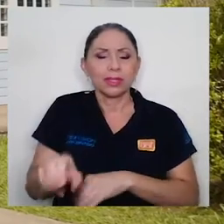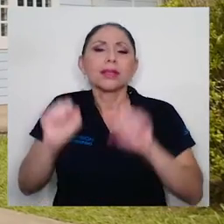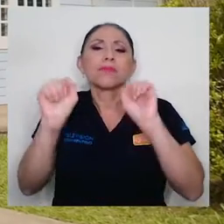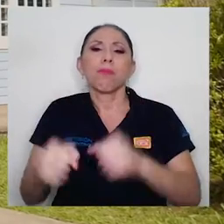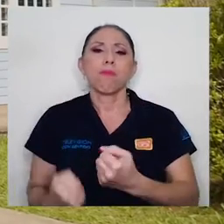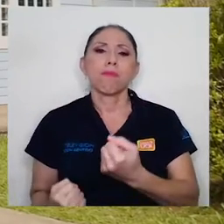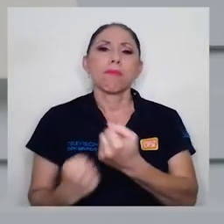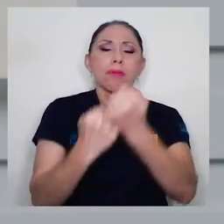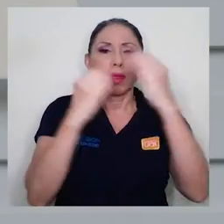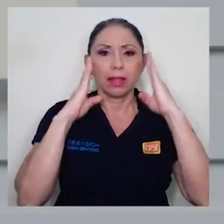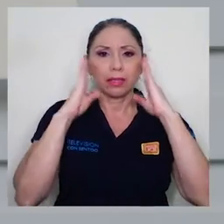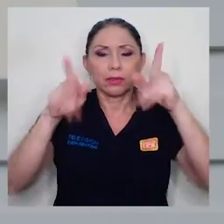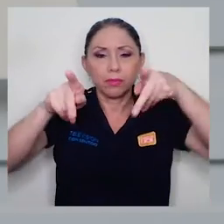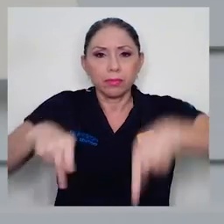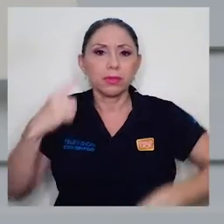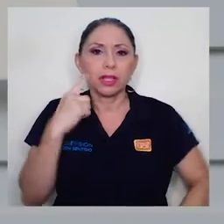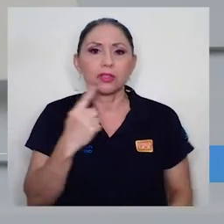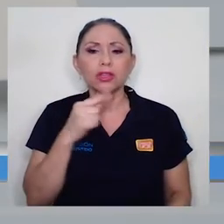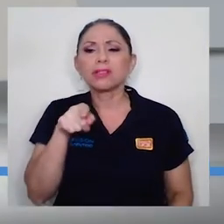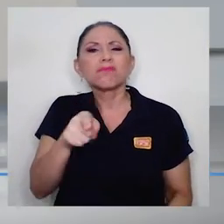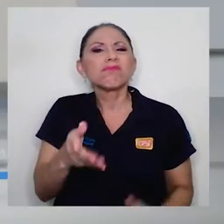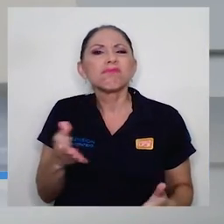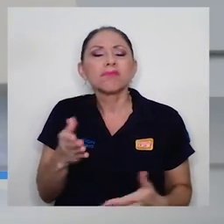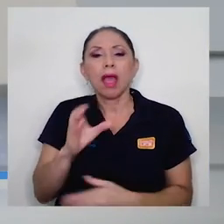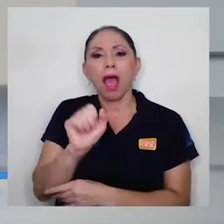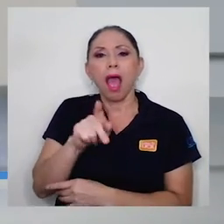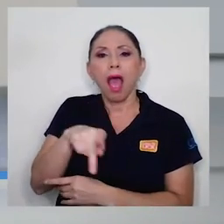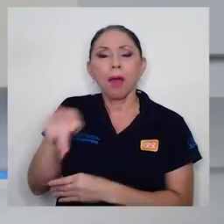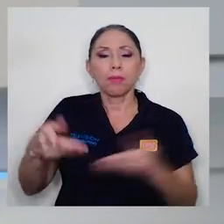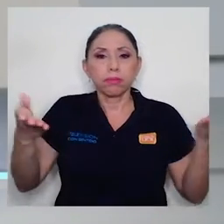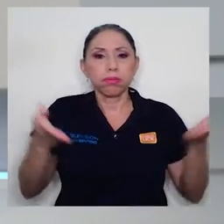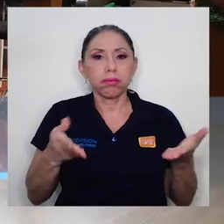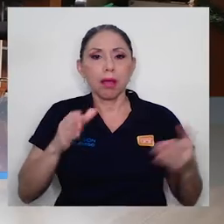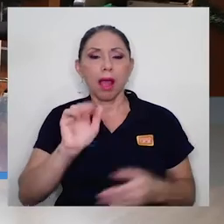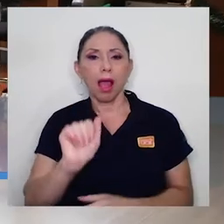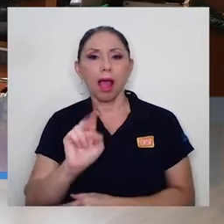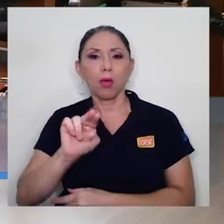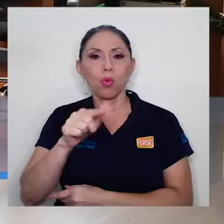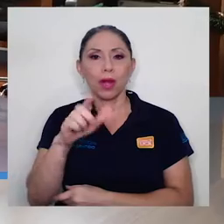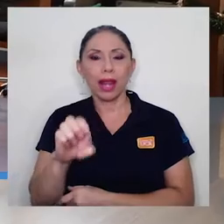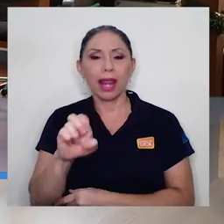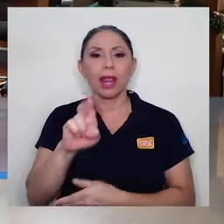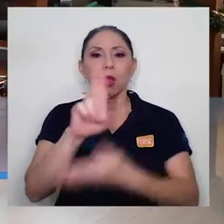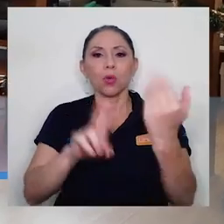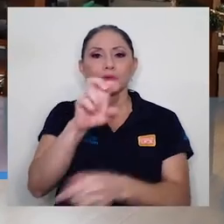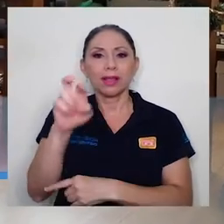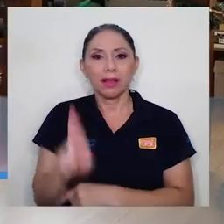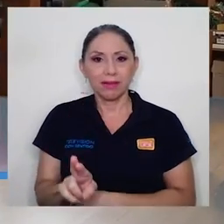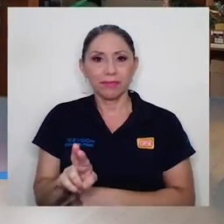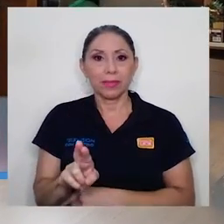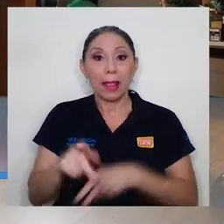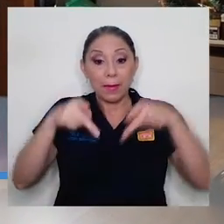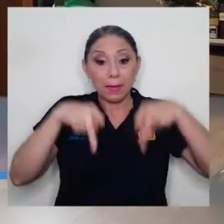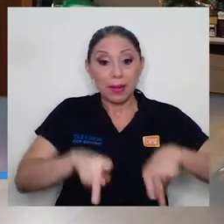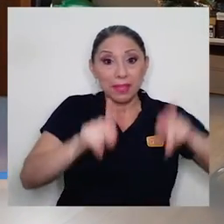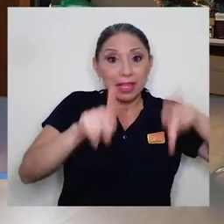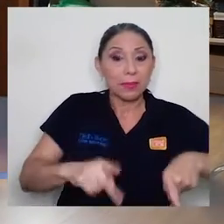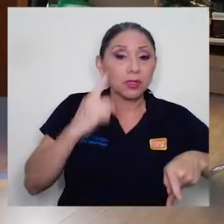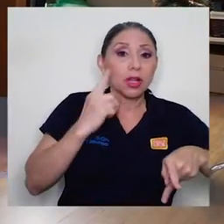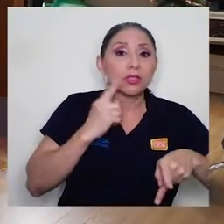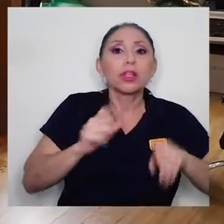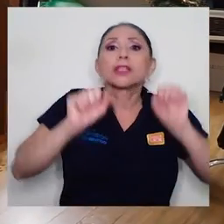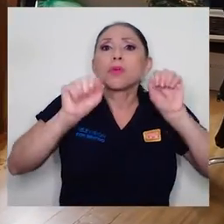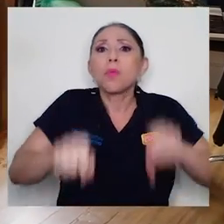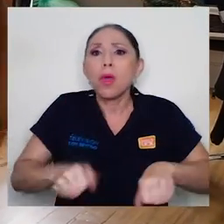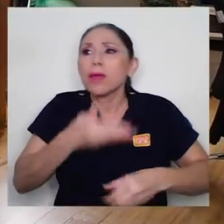personas sordas. Se trata de una aplicación presentada por AUGE UCR, la cual permite una mejor interacción de estas personas al